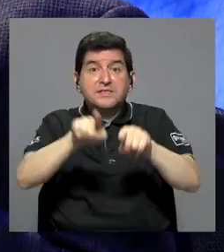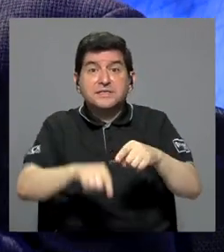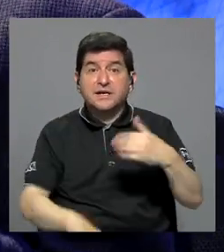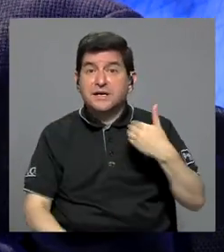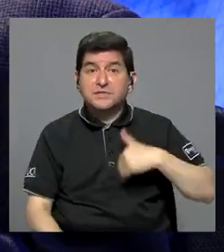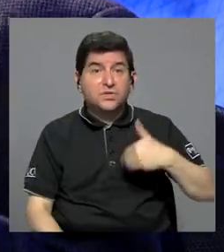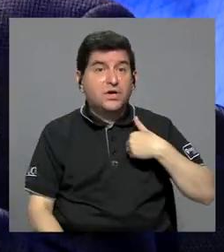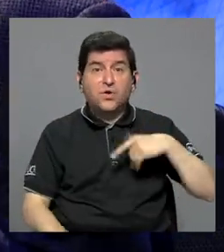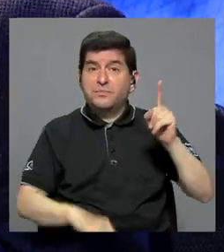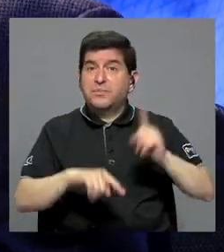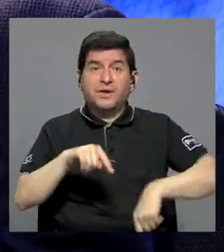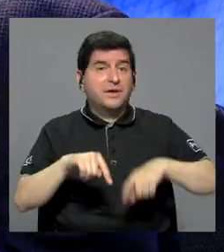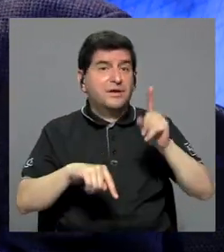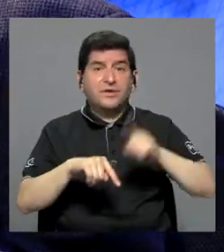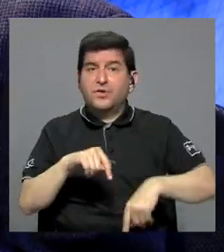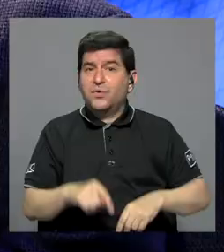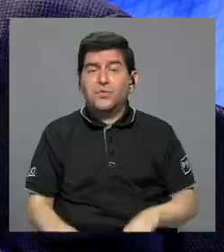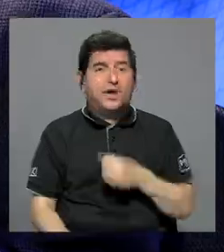queda